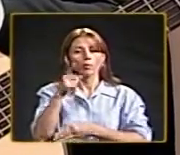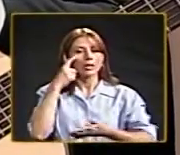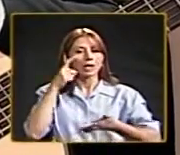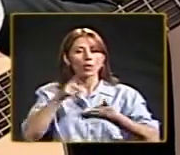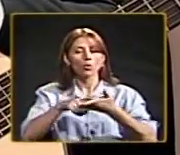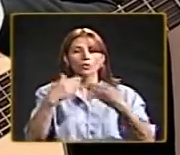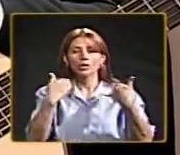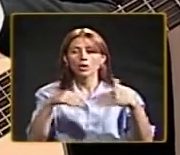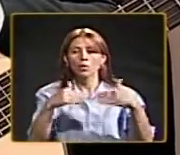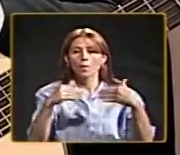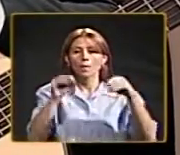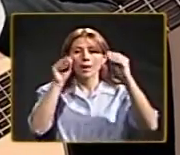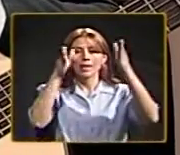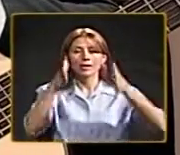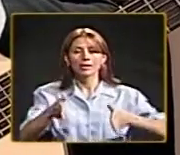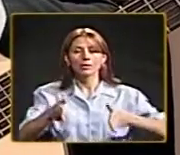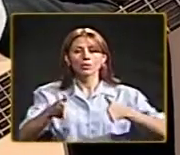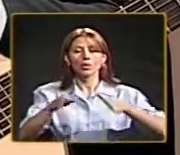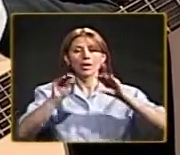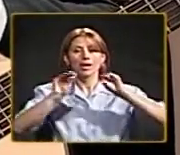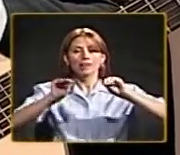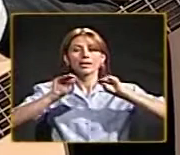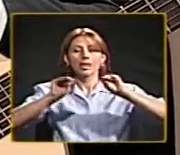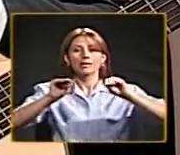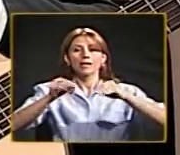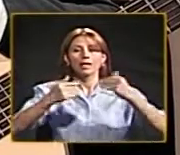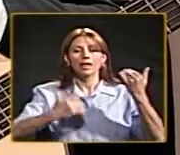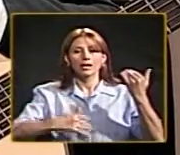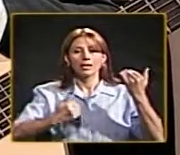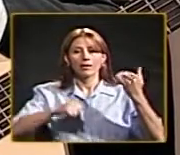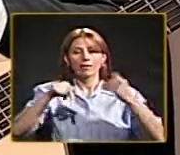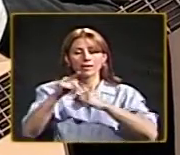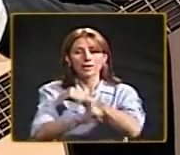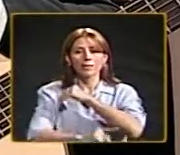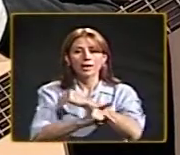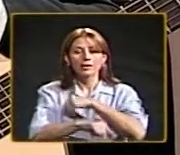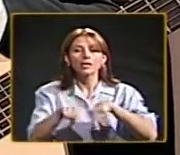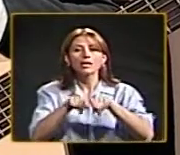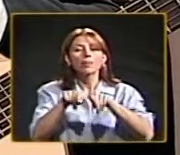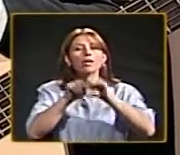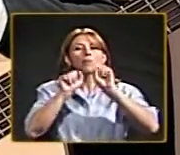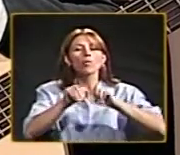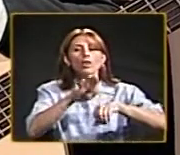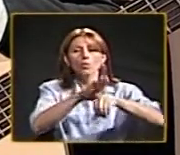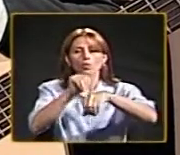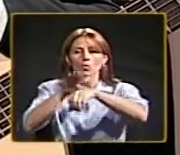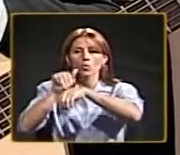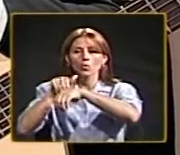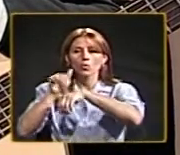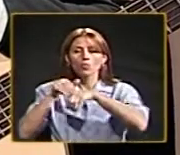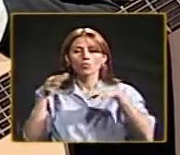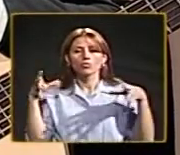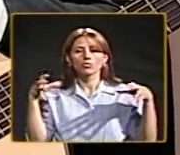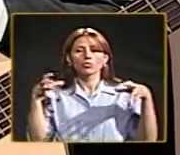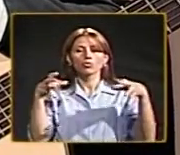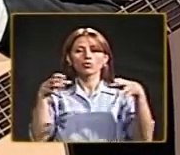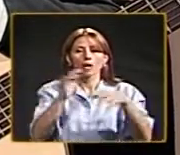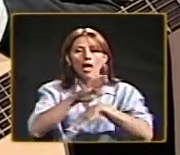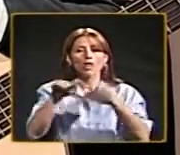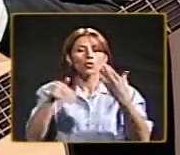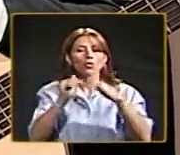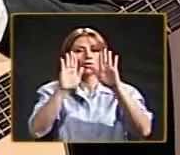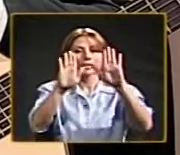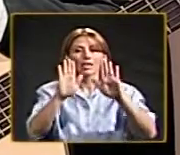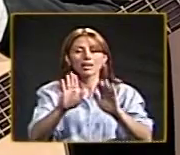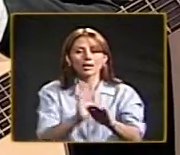la guitarra y en la enseñanza de la guitarra en este país y en la capacidad de convocar a todos esos excelentes músicos una vez al año ya y